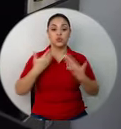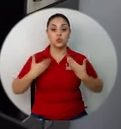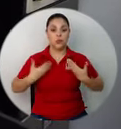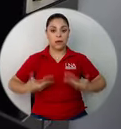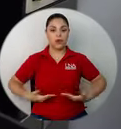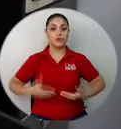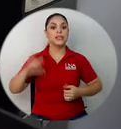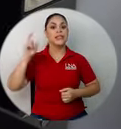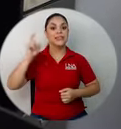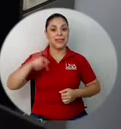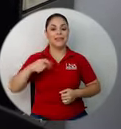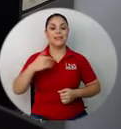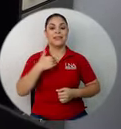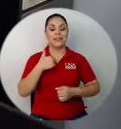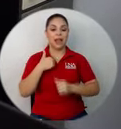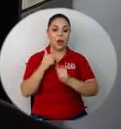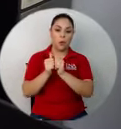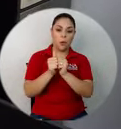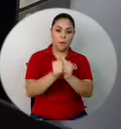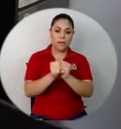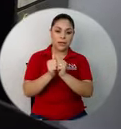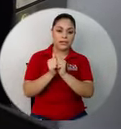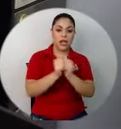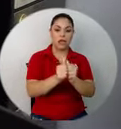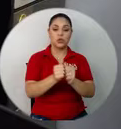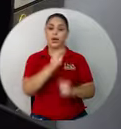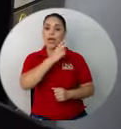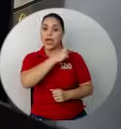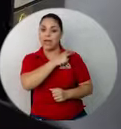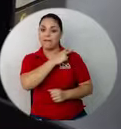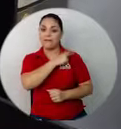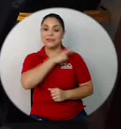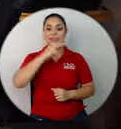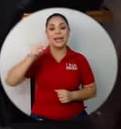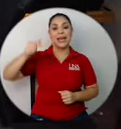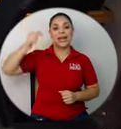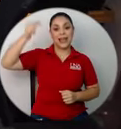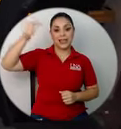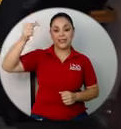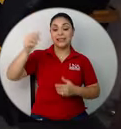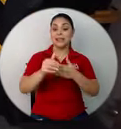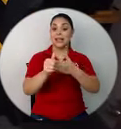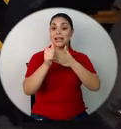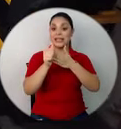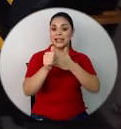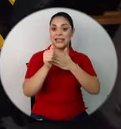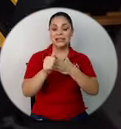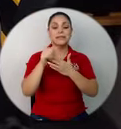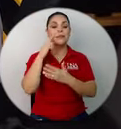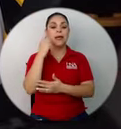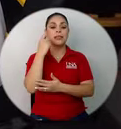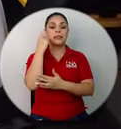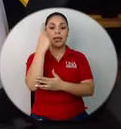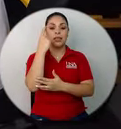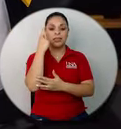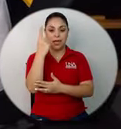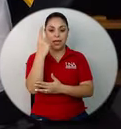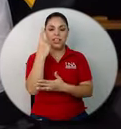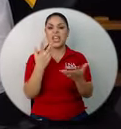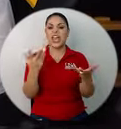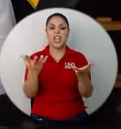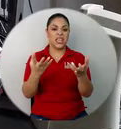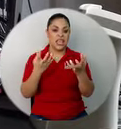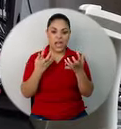estos procesos, justamente acompañando a esos jefes, a esos gerentes, líderes, en entender qué es lo que se espera